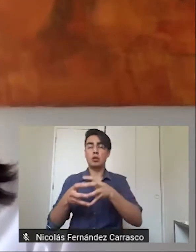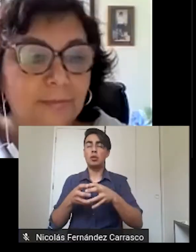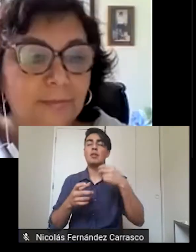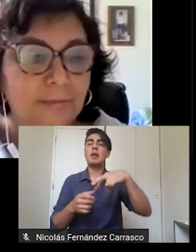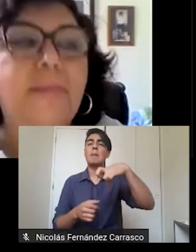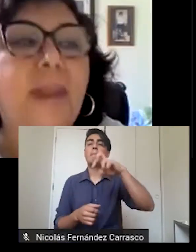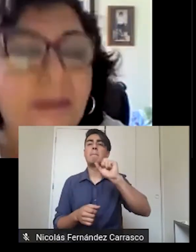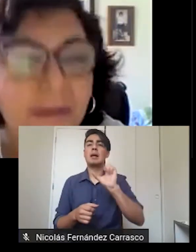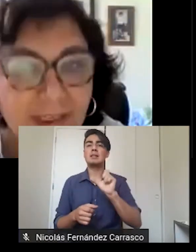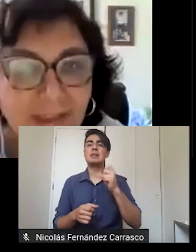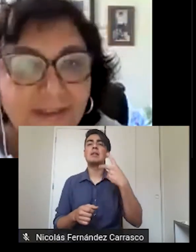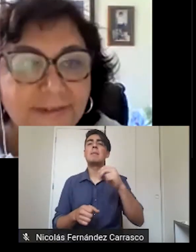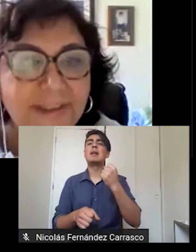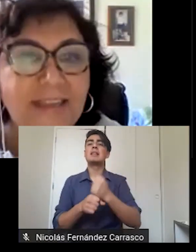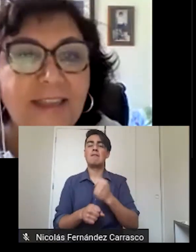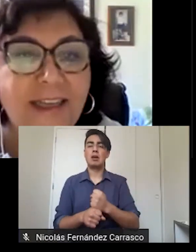ustedes.